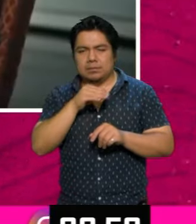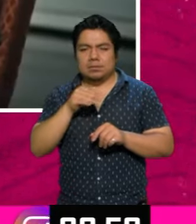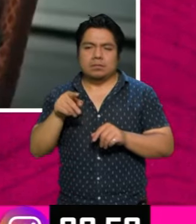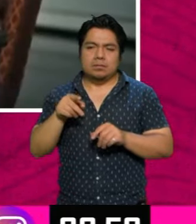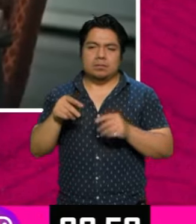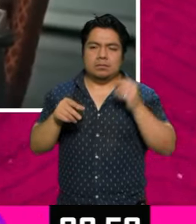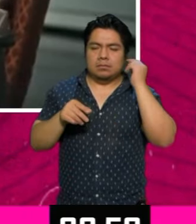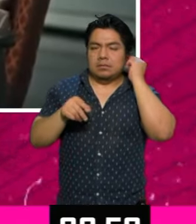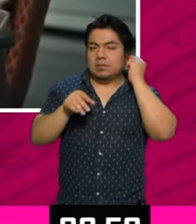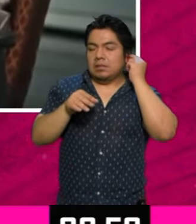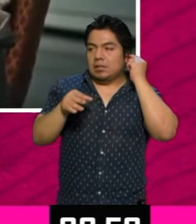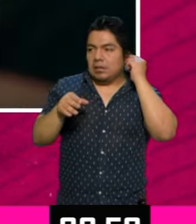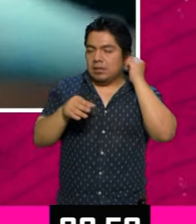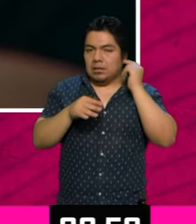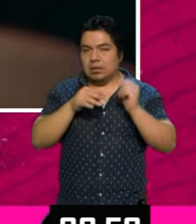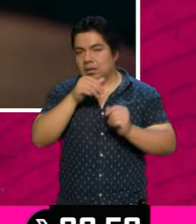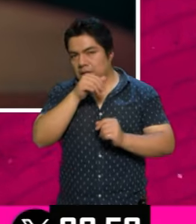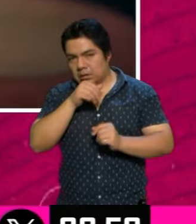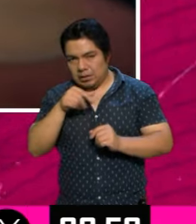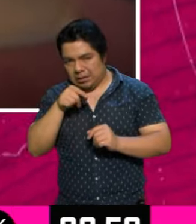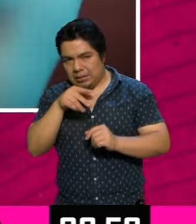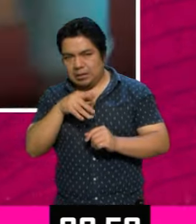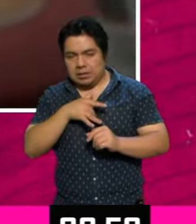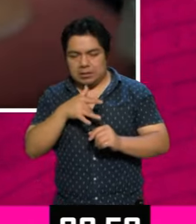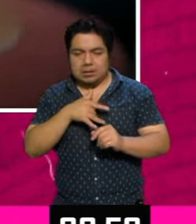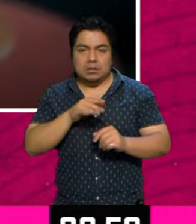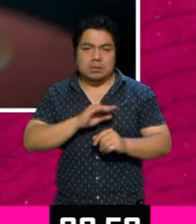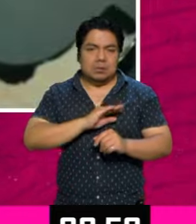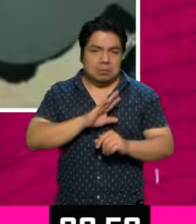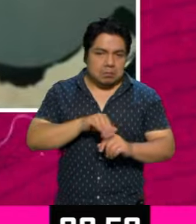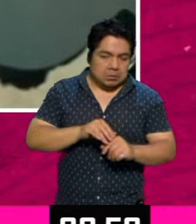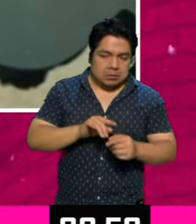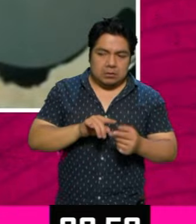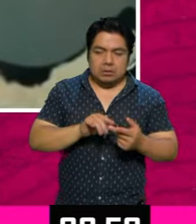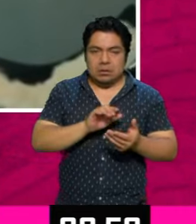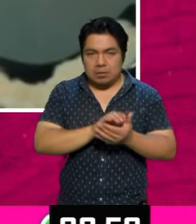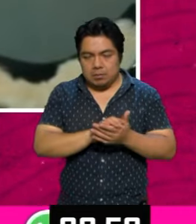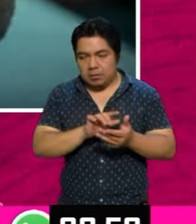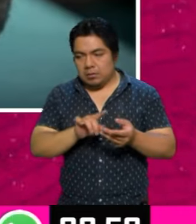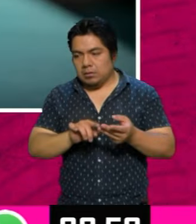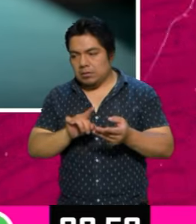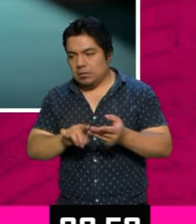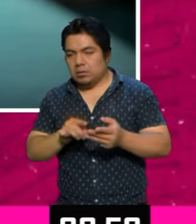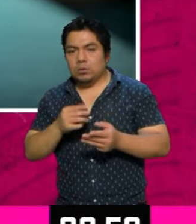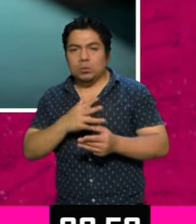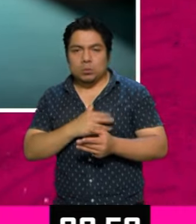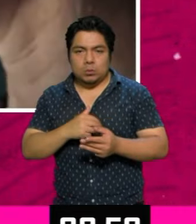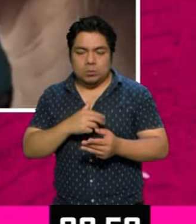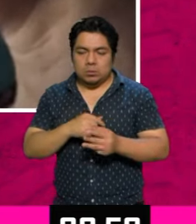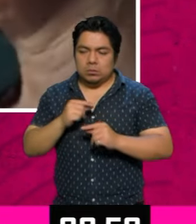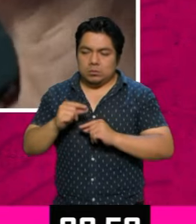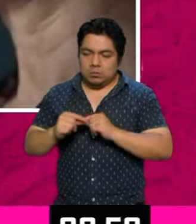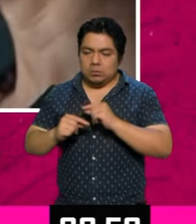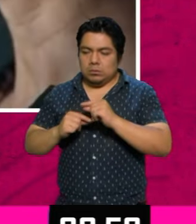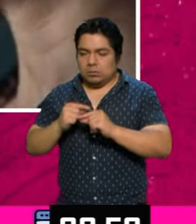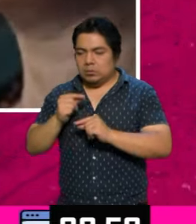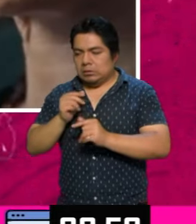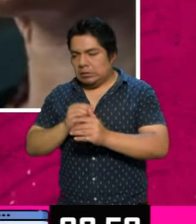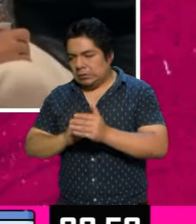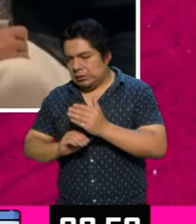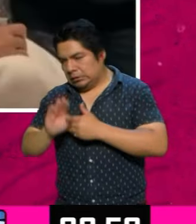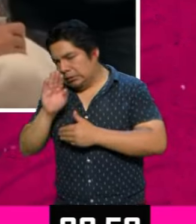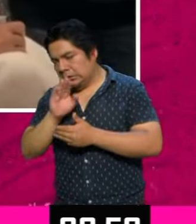Es Celine contando su vida, cómo muere su esposo precisamente, cómo tuvo que criar a sus hijos, pero cómo ha superado, aquí con su terapeuta